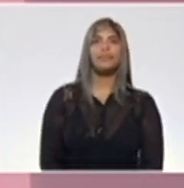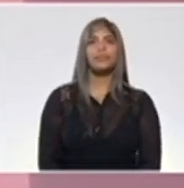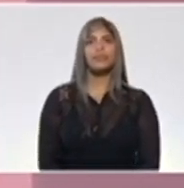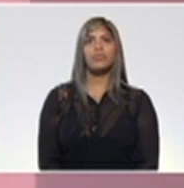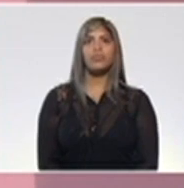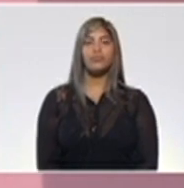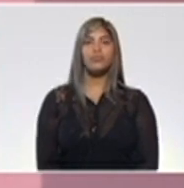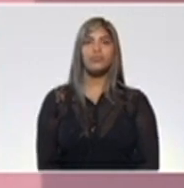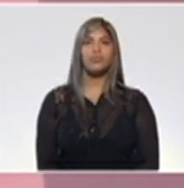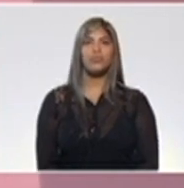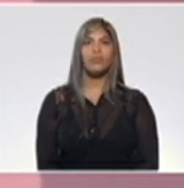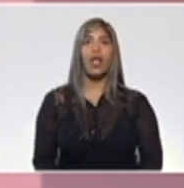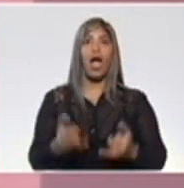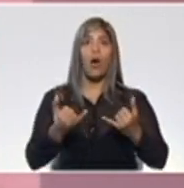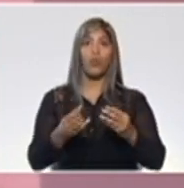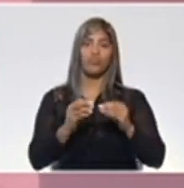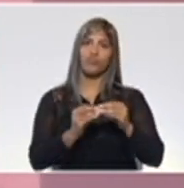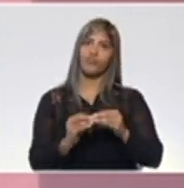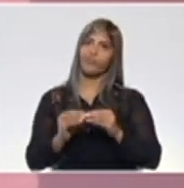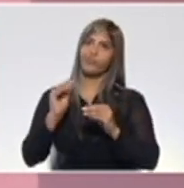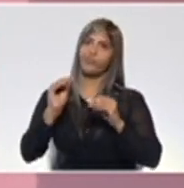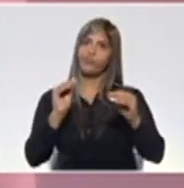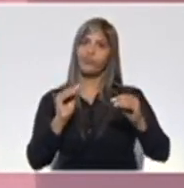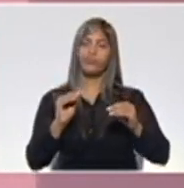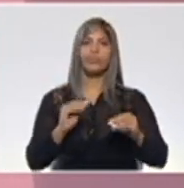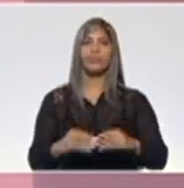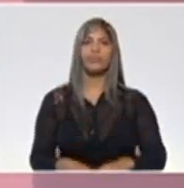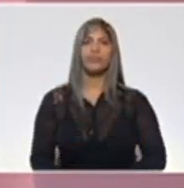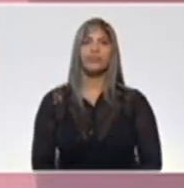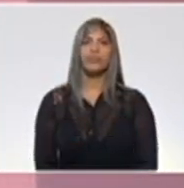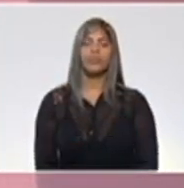y de esta manera vamos armando internamente,